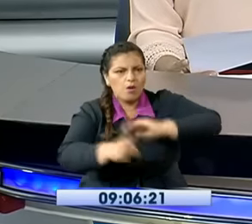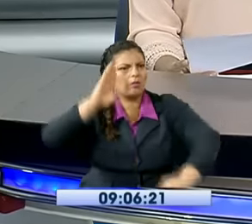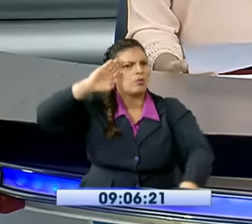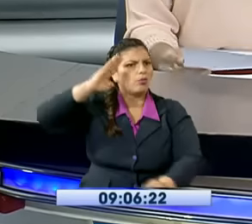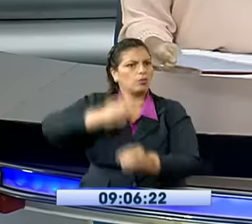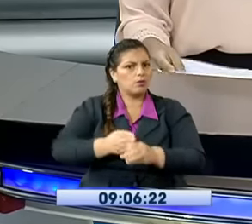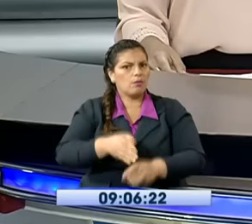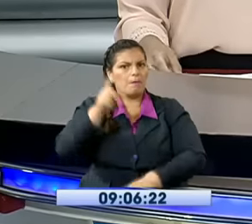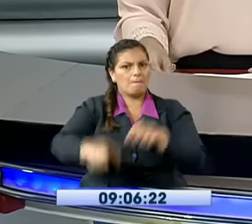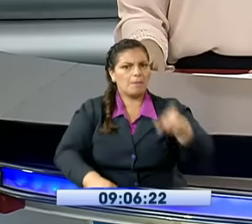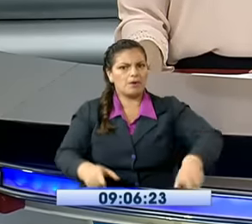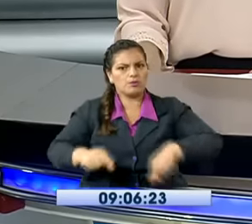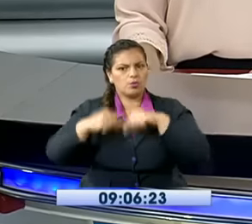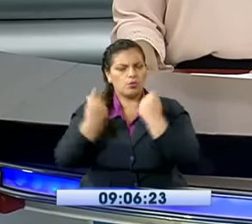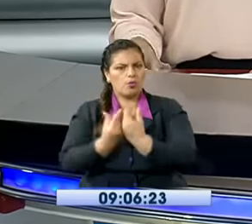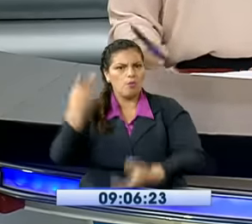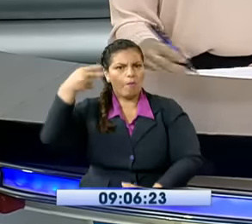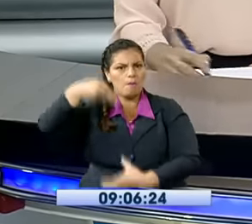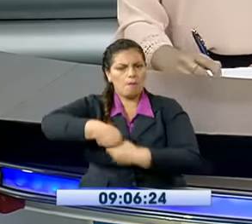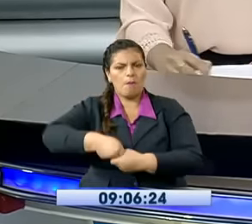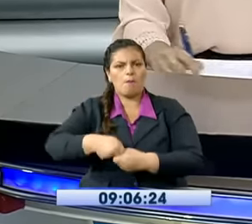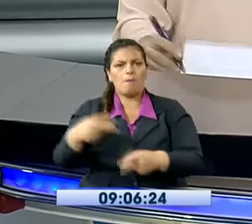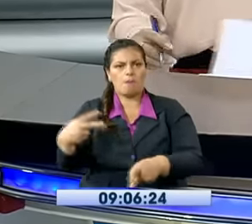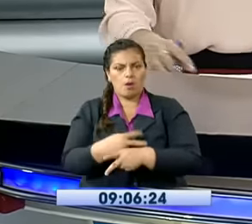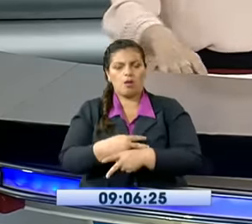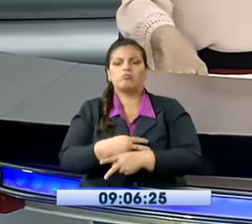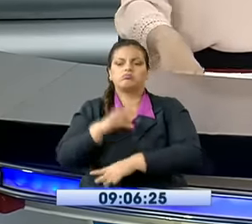bandas delictivas. Veamos esta información. Veamos.